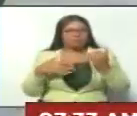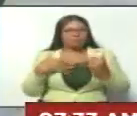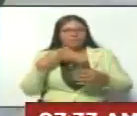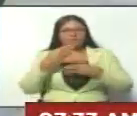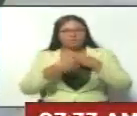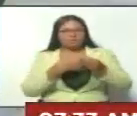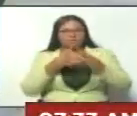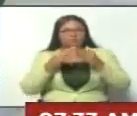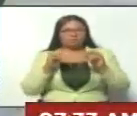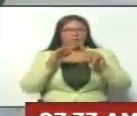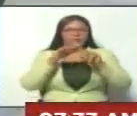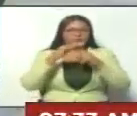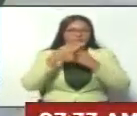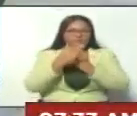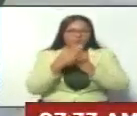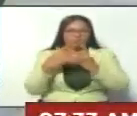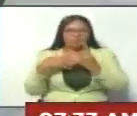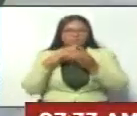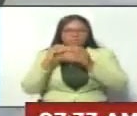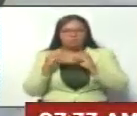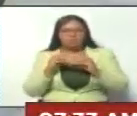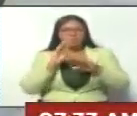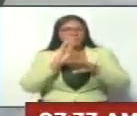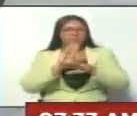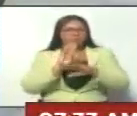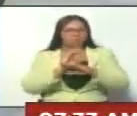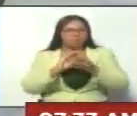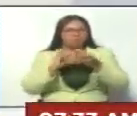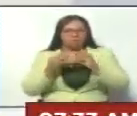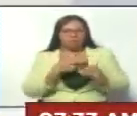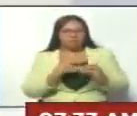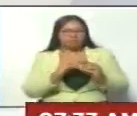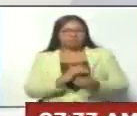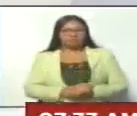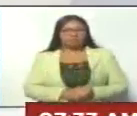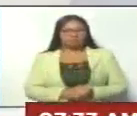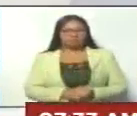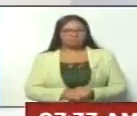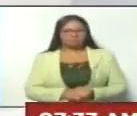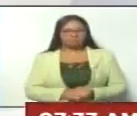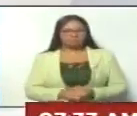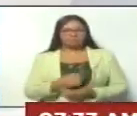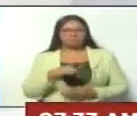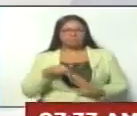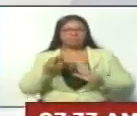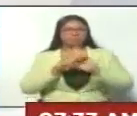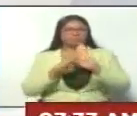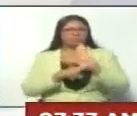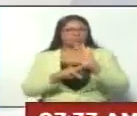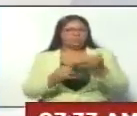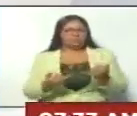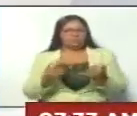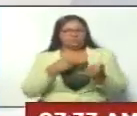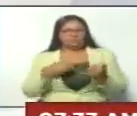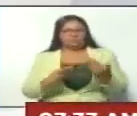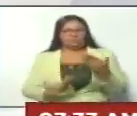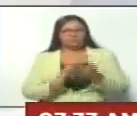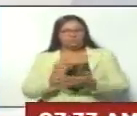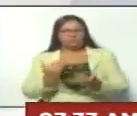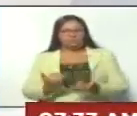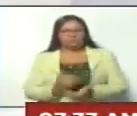todas las condiciones de preservación, de conservación, y que cumpla también entonces con su